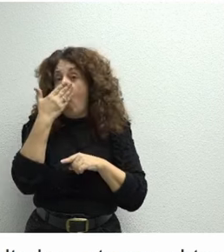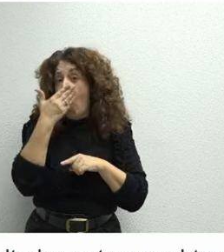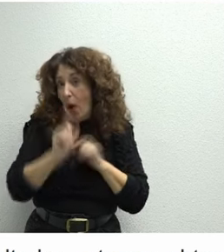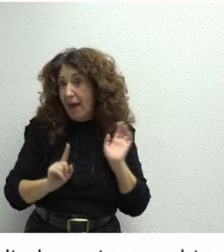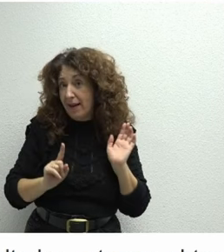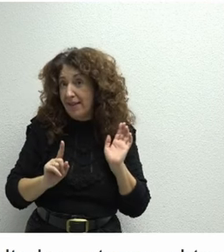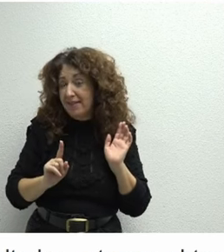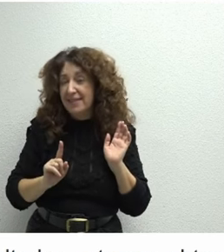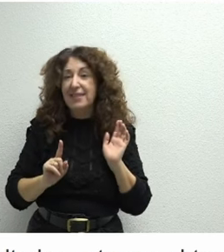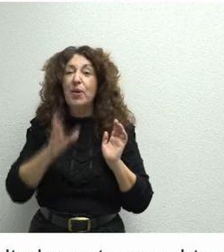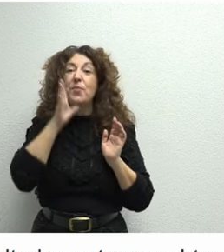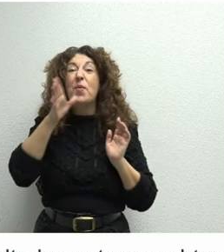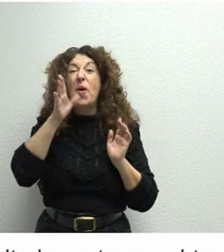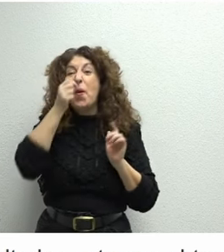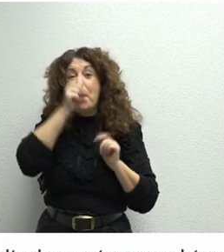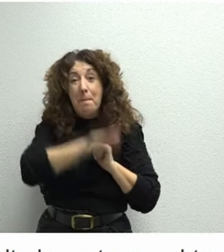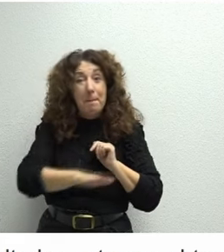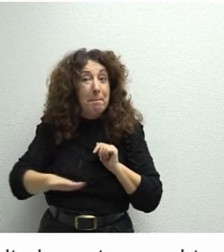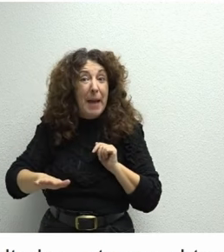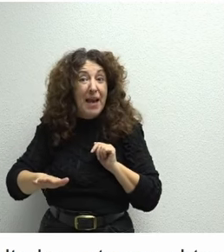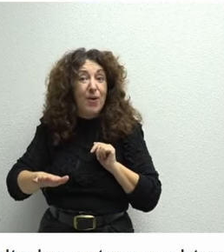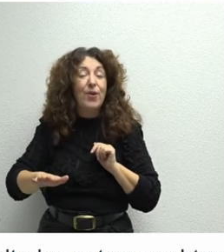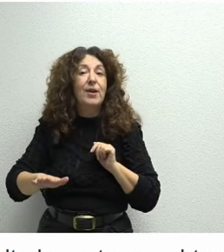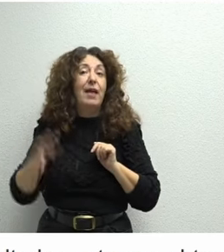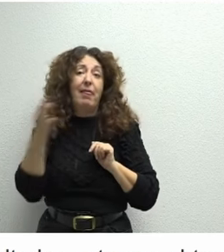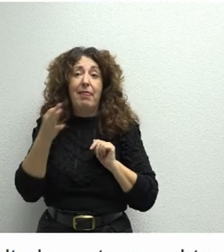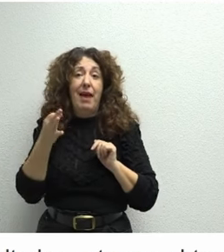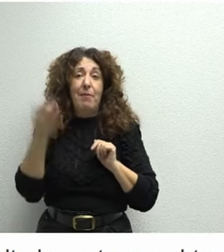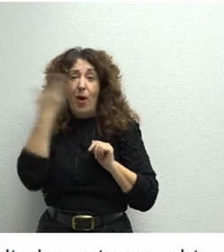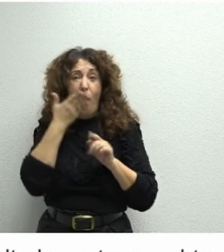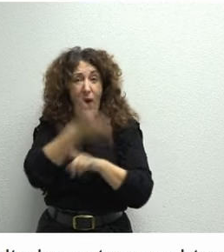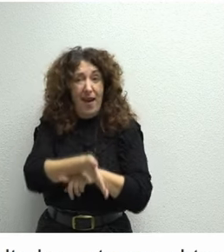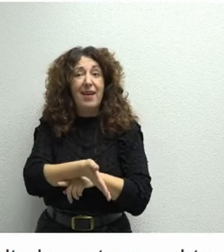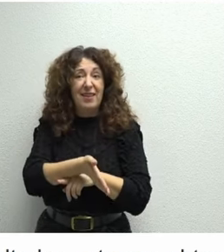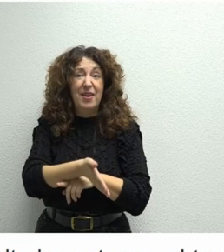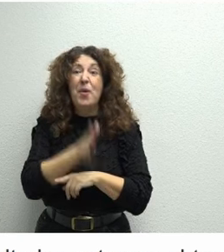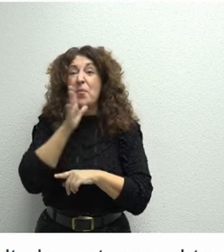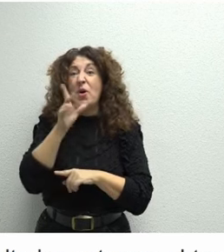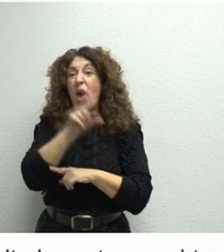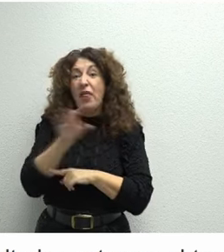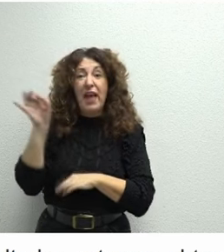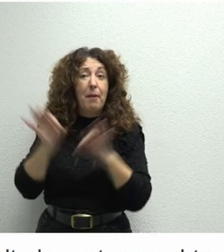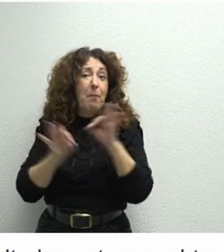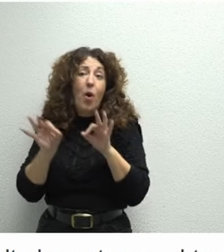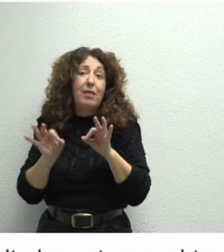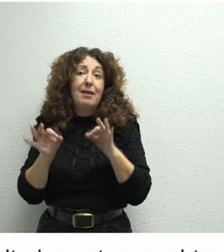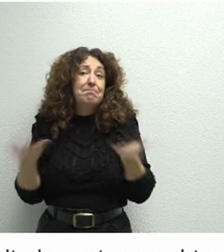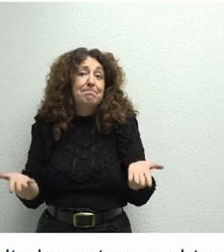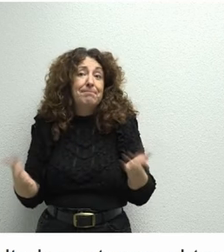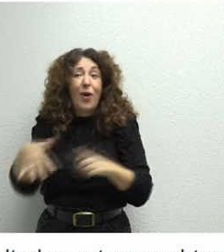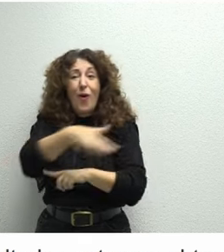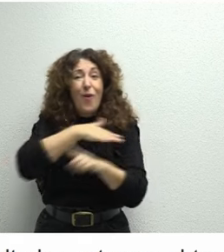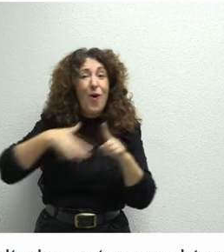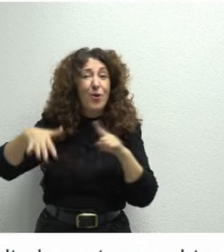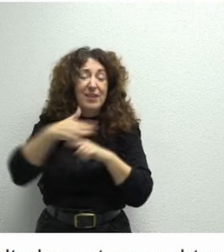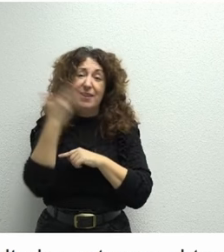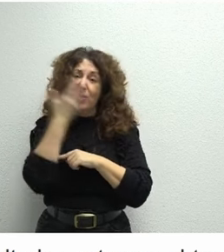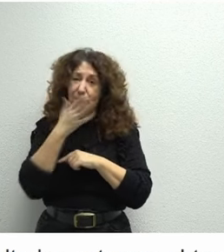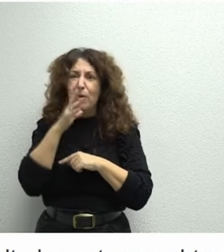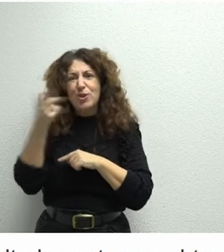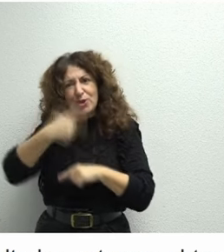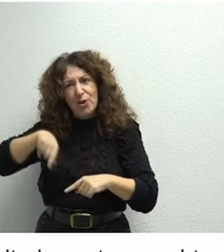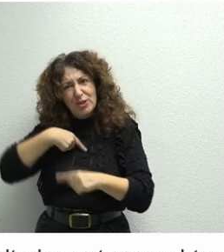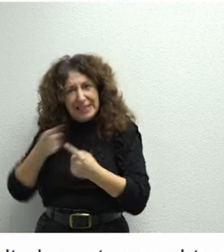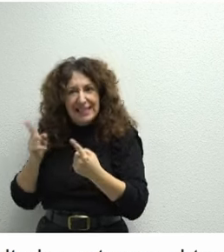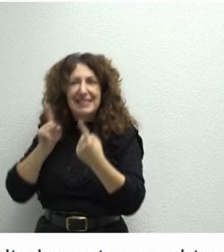recordemos que todos los menores tienen que ir a un Cole y por lo tanto al 100% están en el contexto escolar por lo tanto el atender y acercarnos a esa